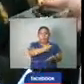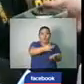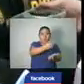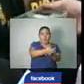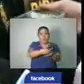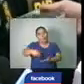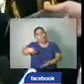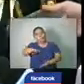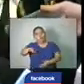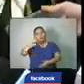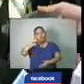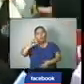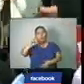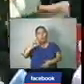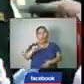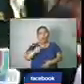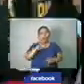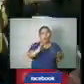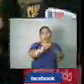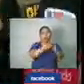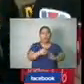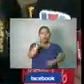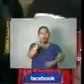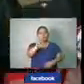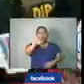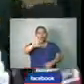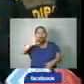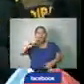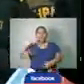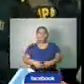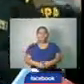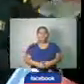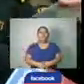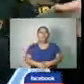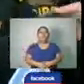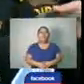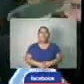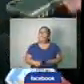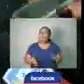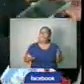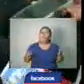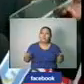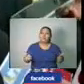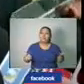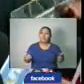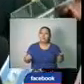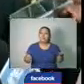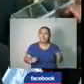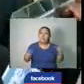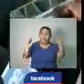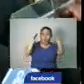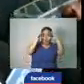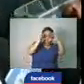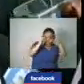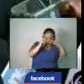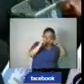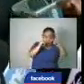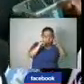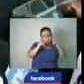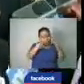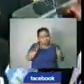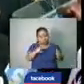153 colonias. ¿Qué regulaciones habrá para circular, ministro? No, solo de noche van a ser